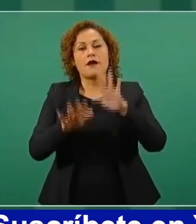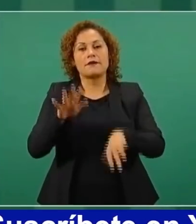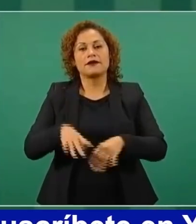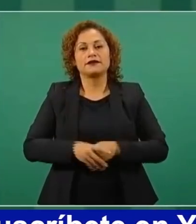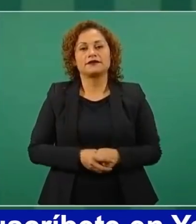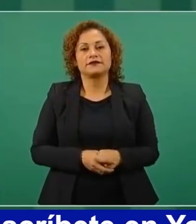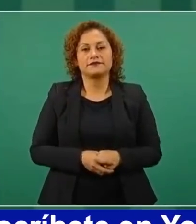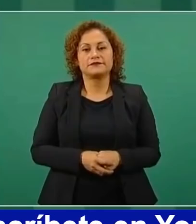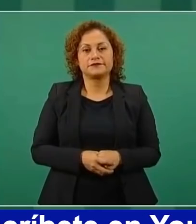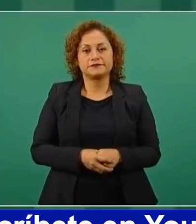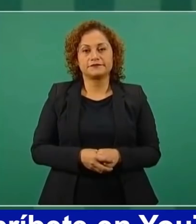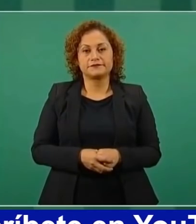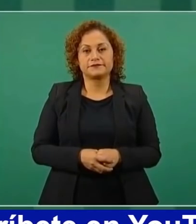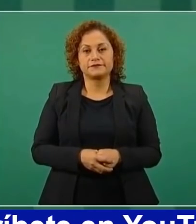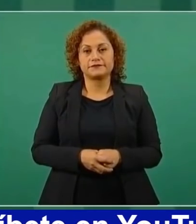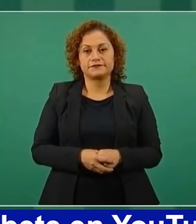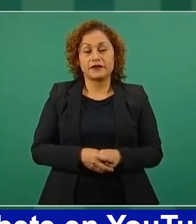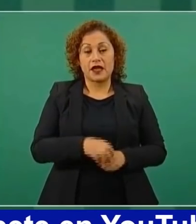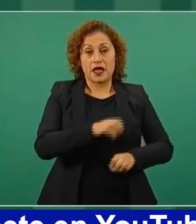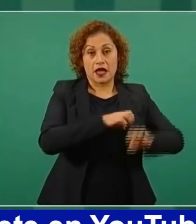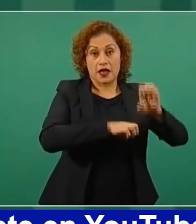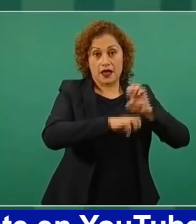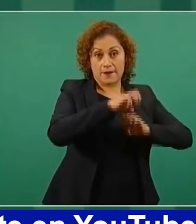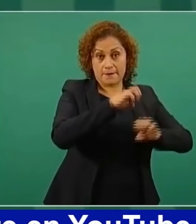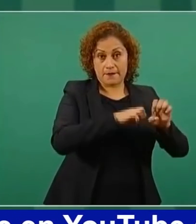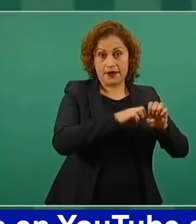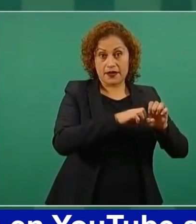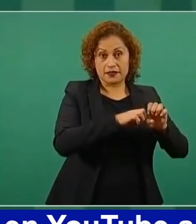que creaban medios de comunicación